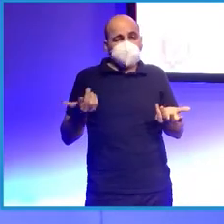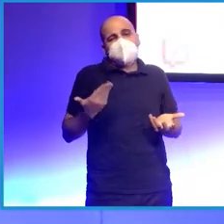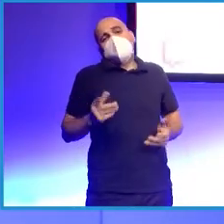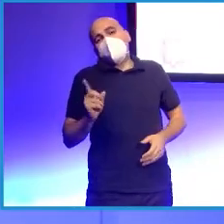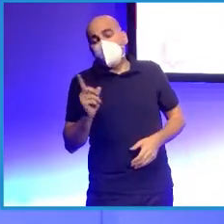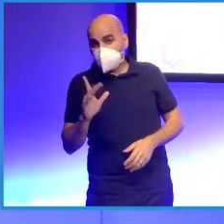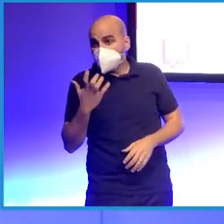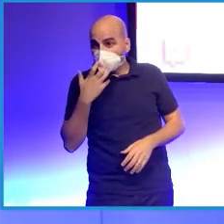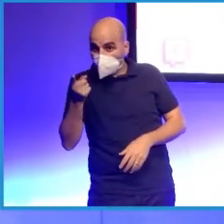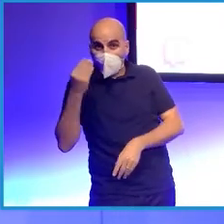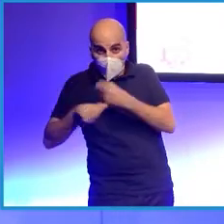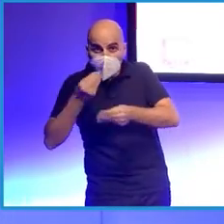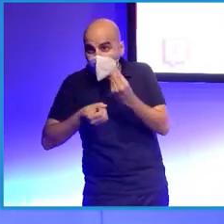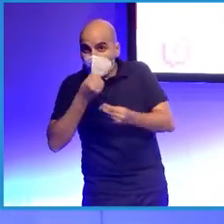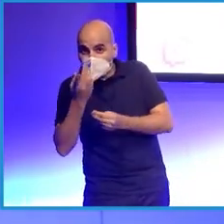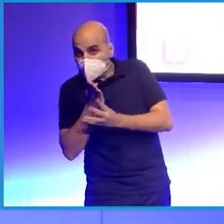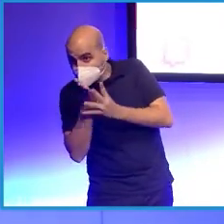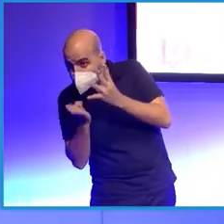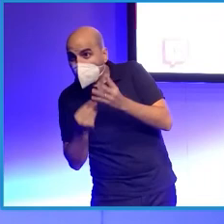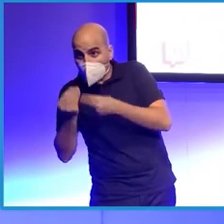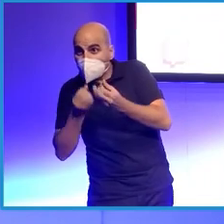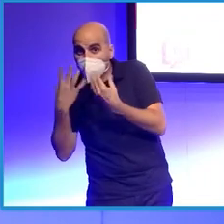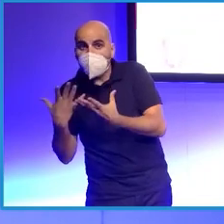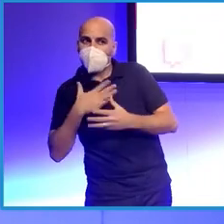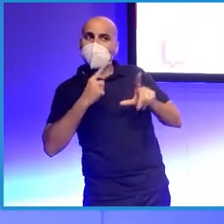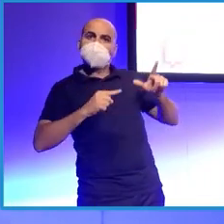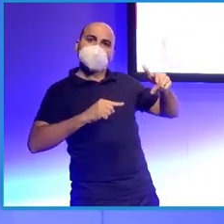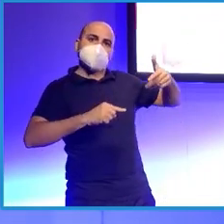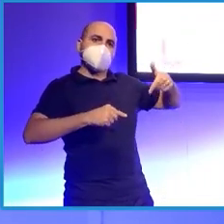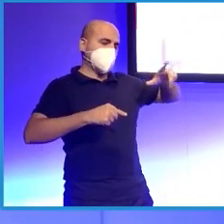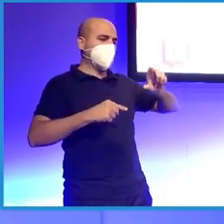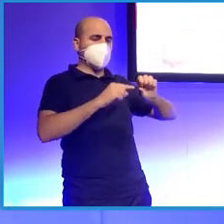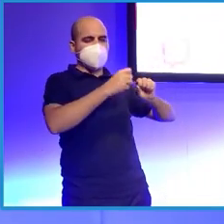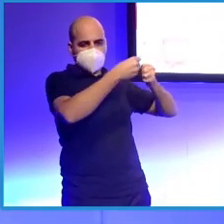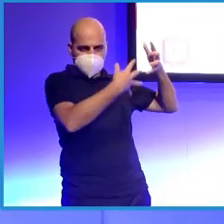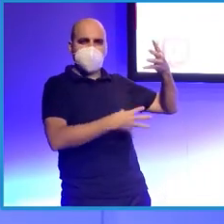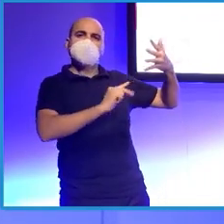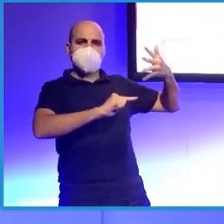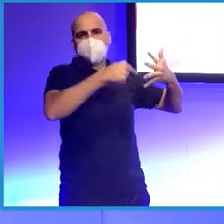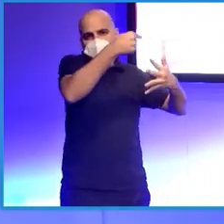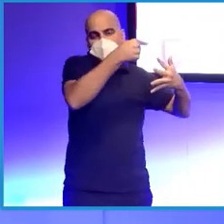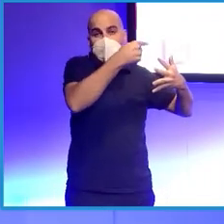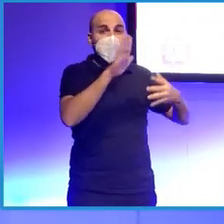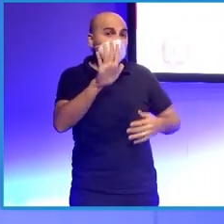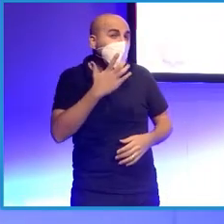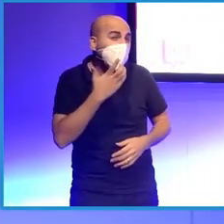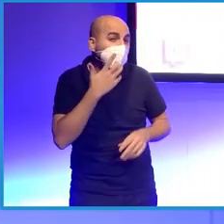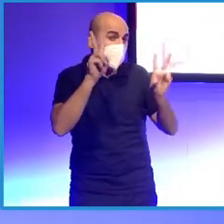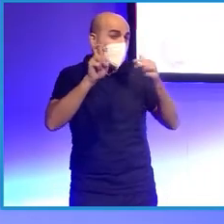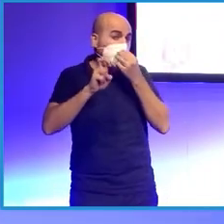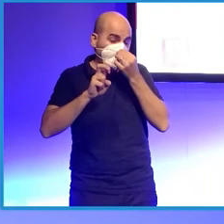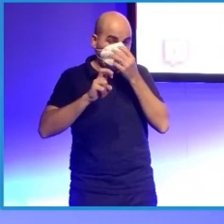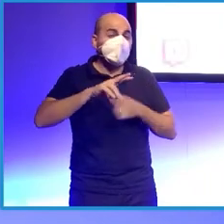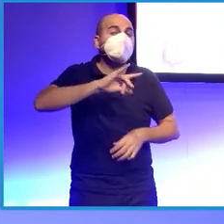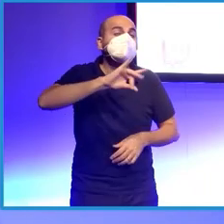factores bien puedes posicionar sin embargo nos vamos a un sector como casinos los que se compran enlaces como si no vieron mañana o vamos más allá un